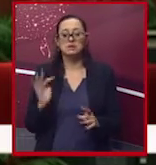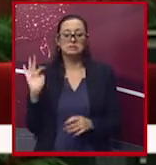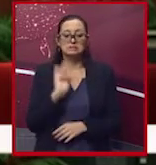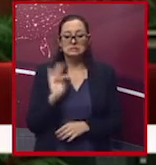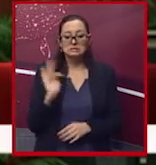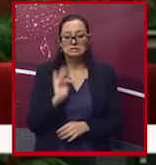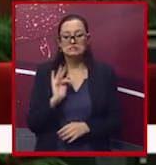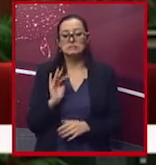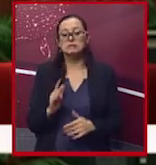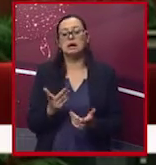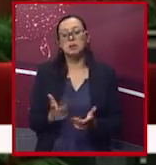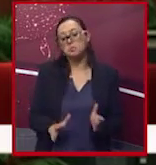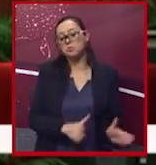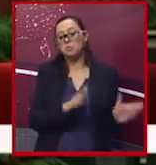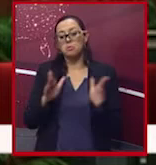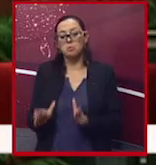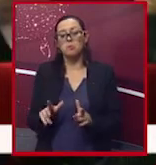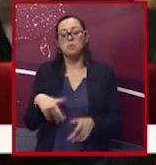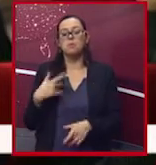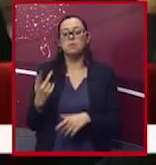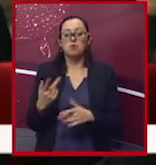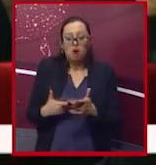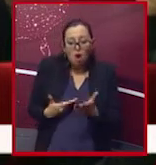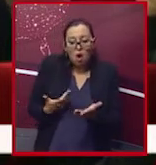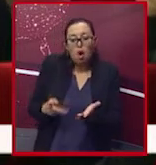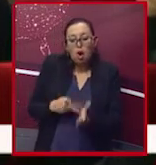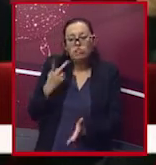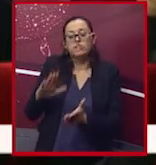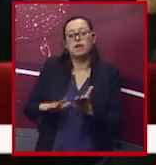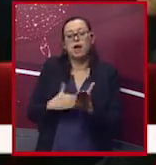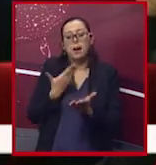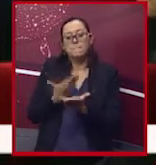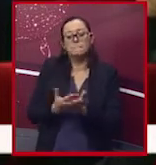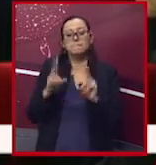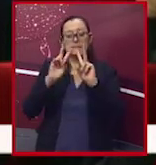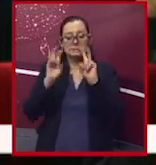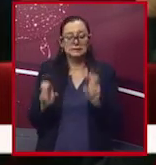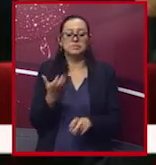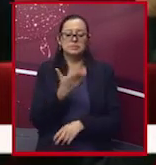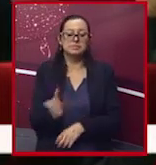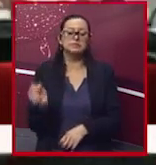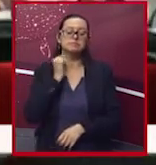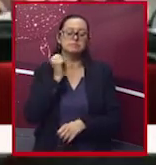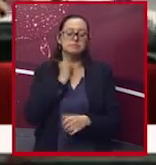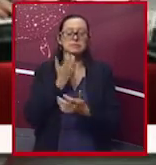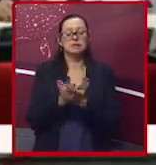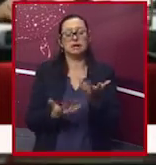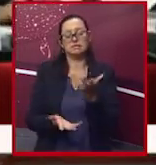realización de un periodo extraordinario de sesiones para abordar este tema por las y los legisladores.